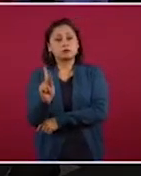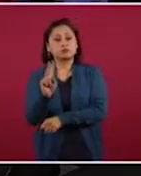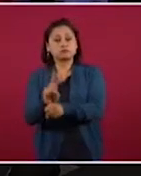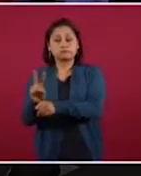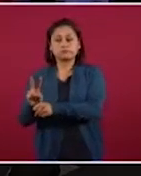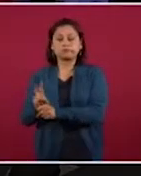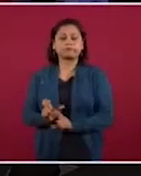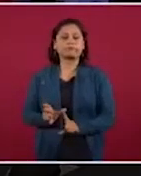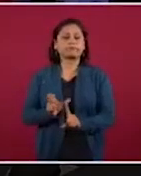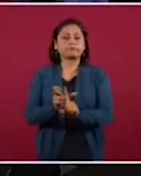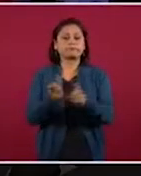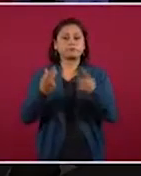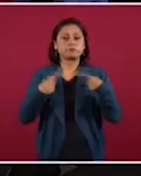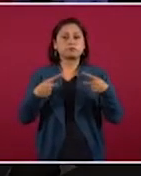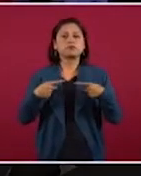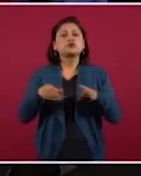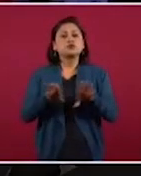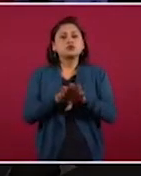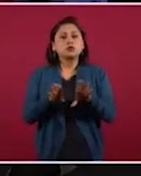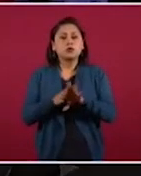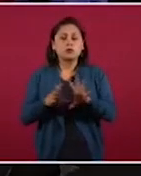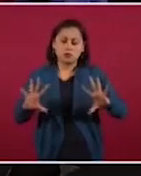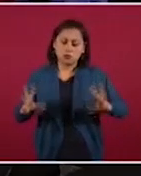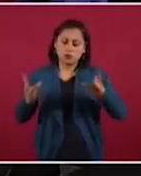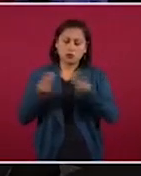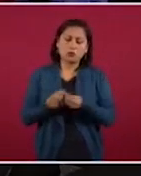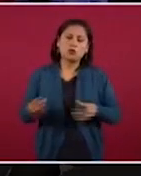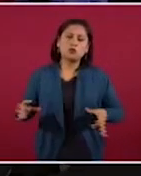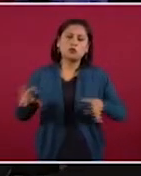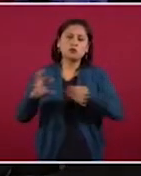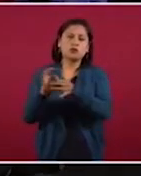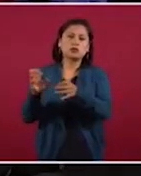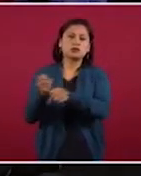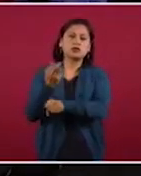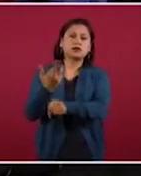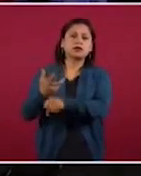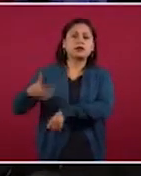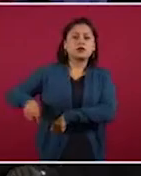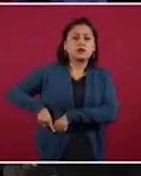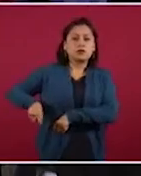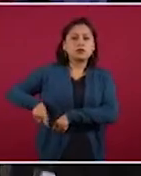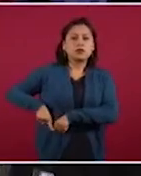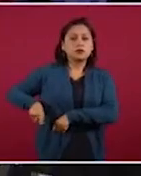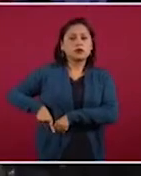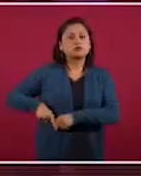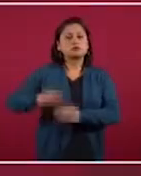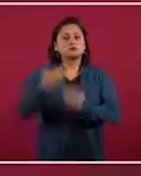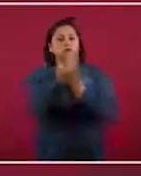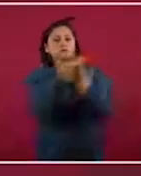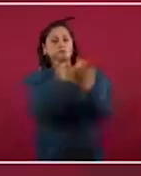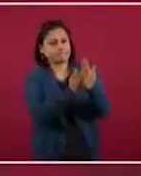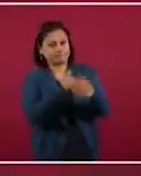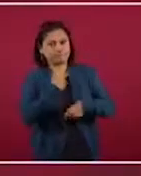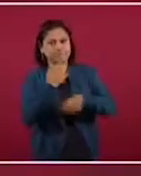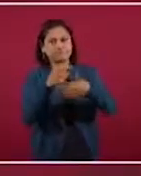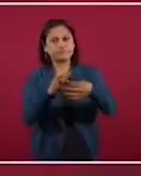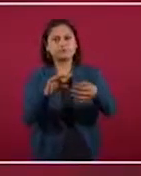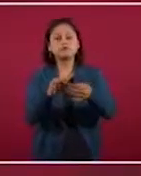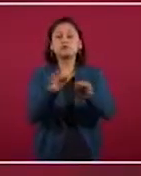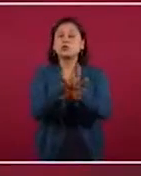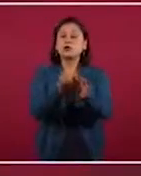en coordinación con la Secretaría de Gobernación. Iniciamos con el